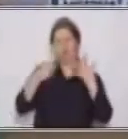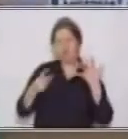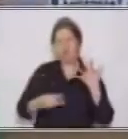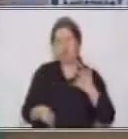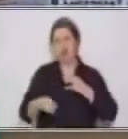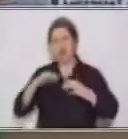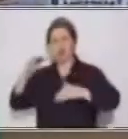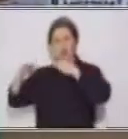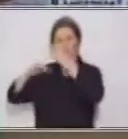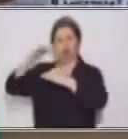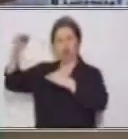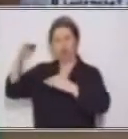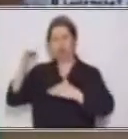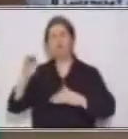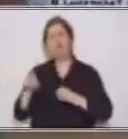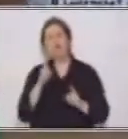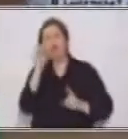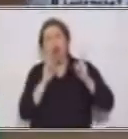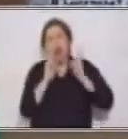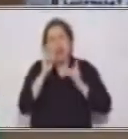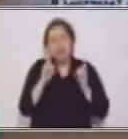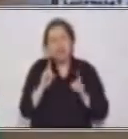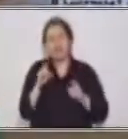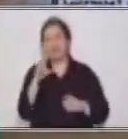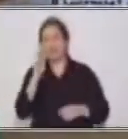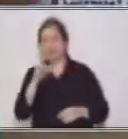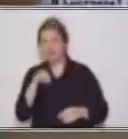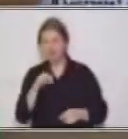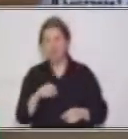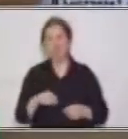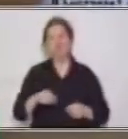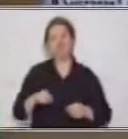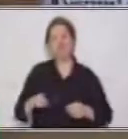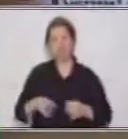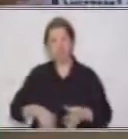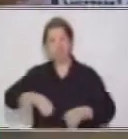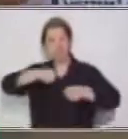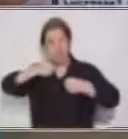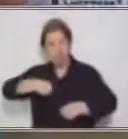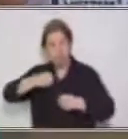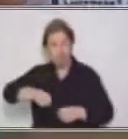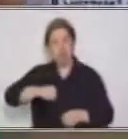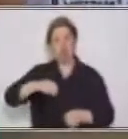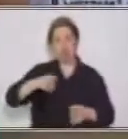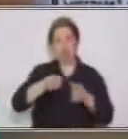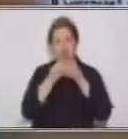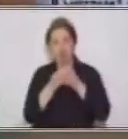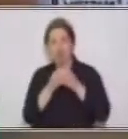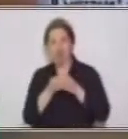construcción conocen? Blocks, cemento, piedrín, arena,